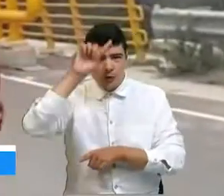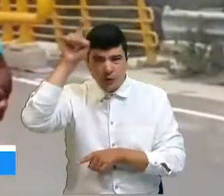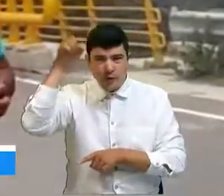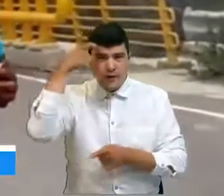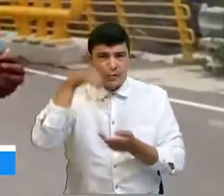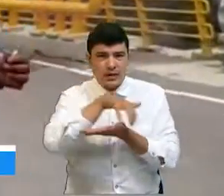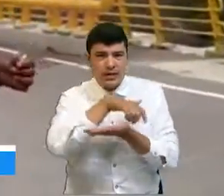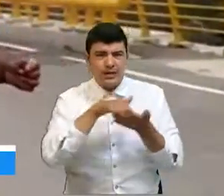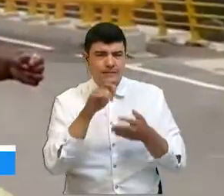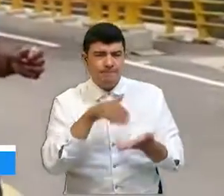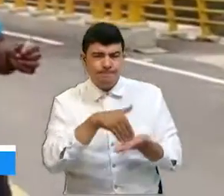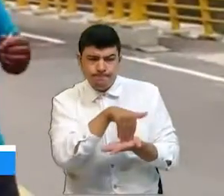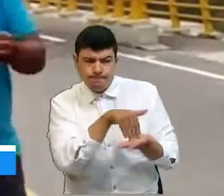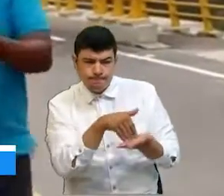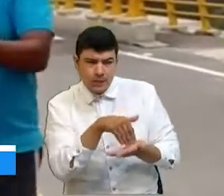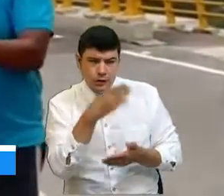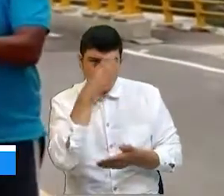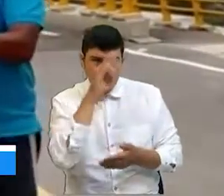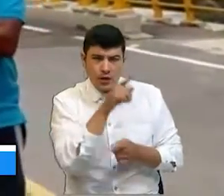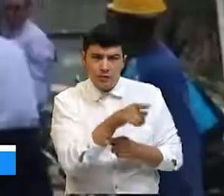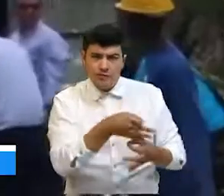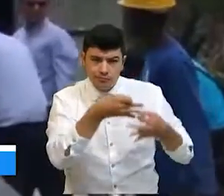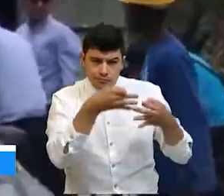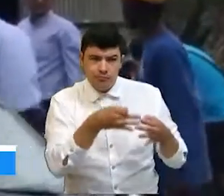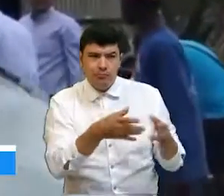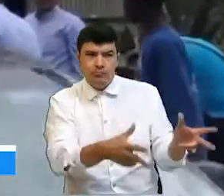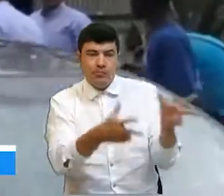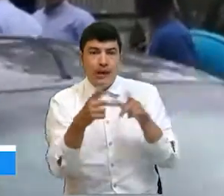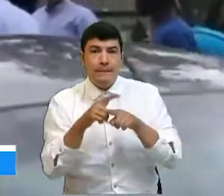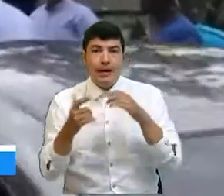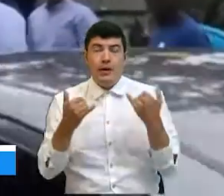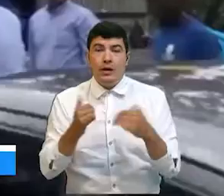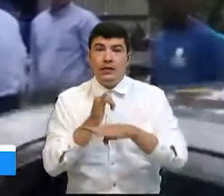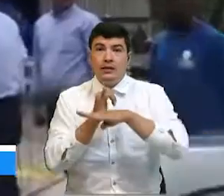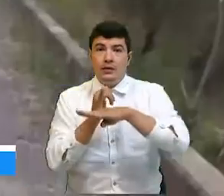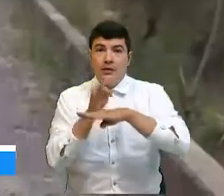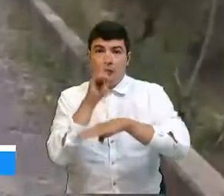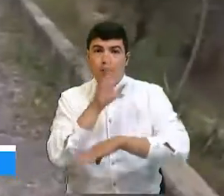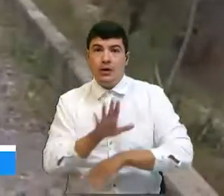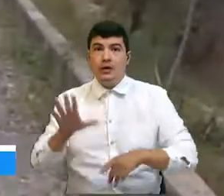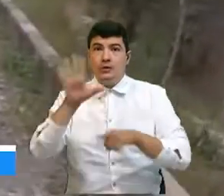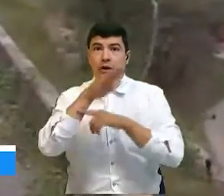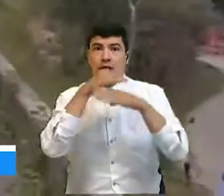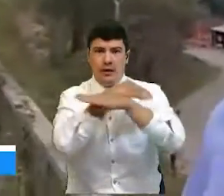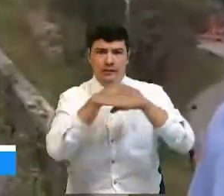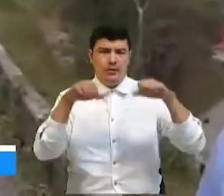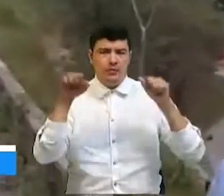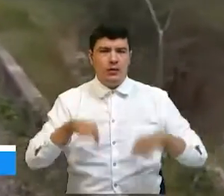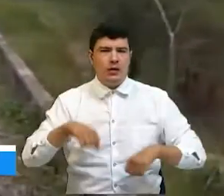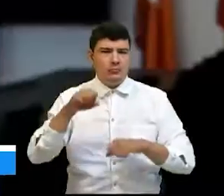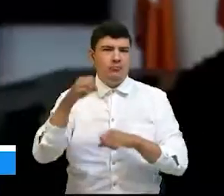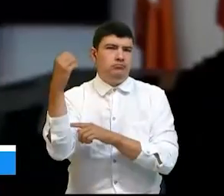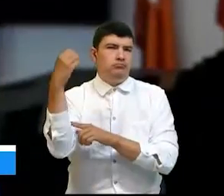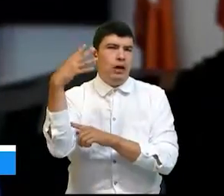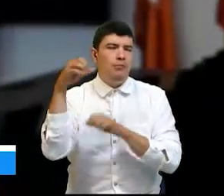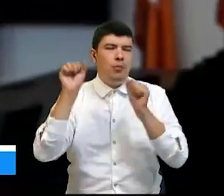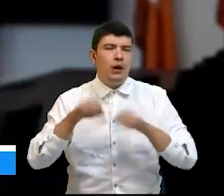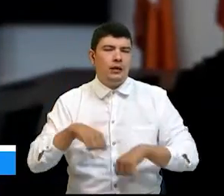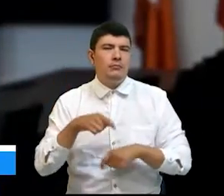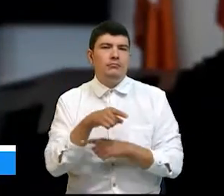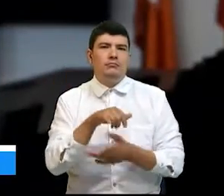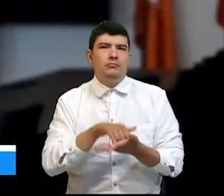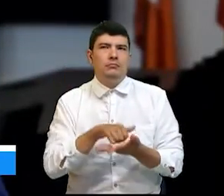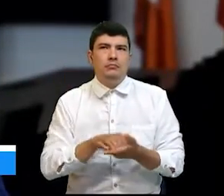de su infraestructura el instituto nacional de vías dio luz verde para transitar sobre la megaobra el puente